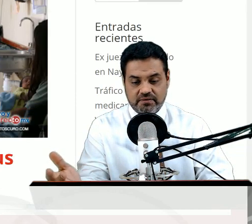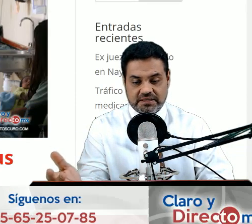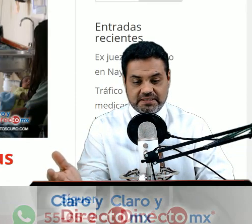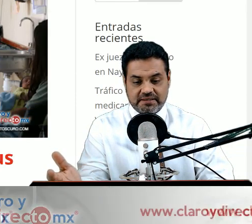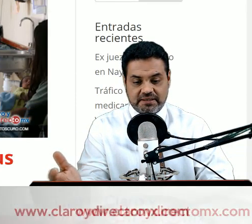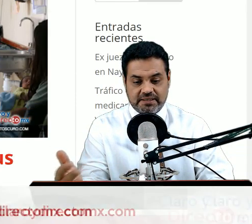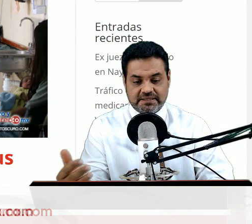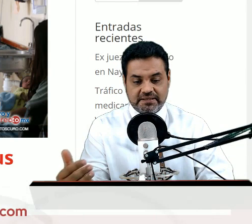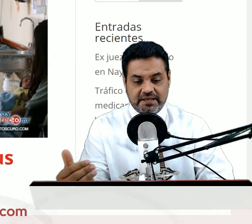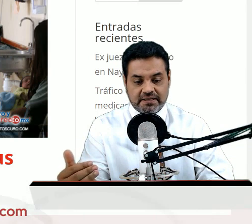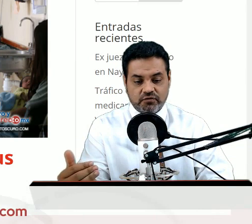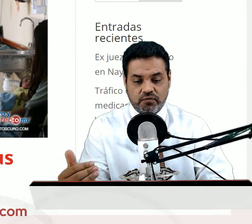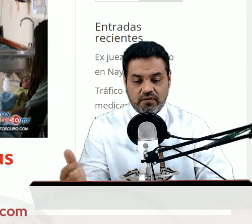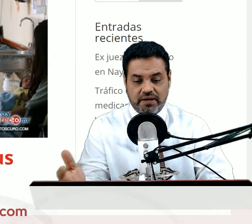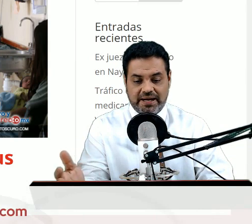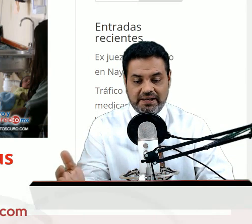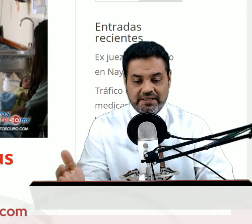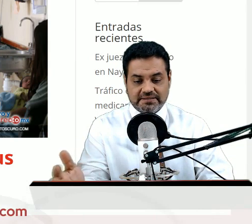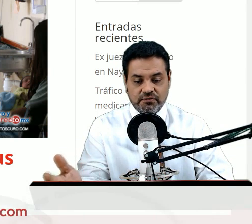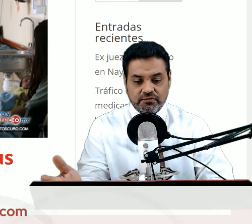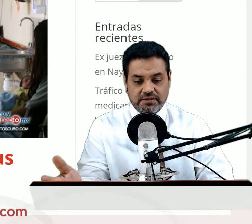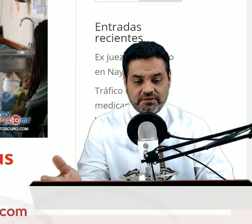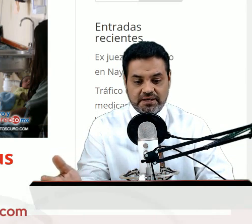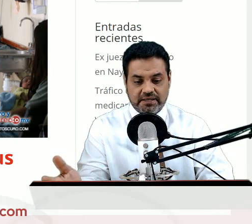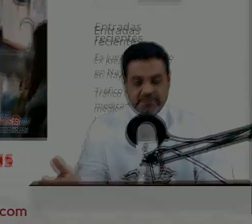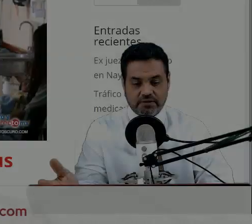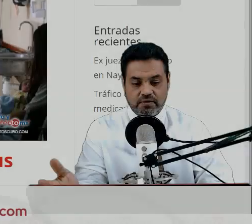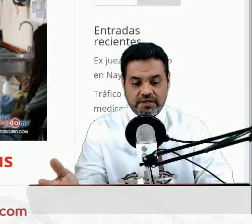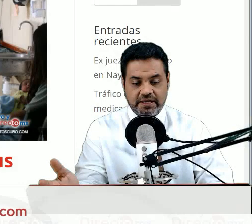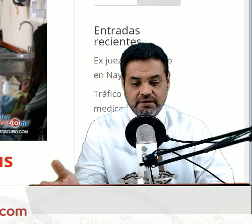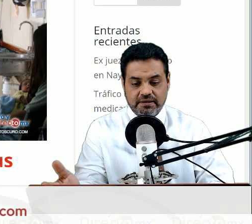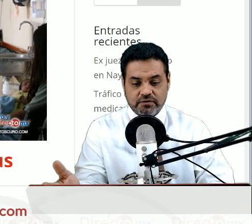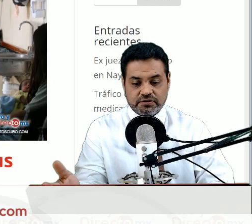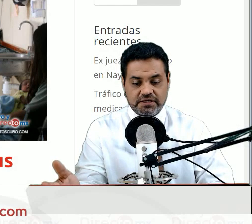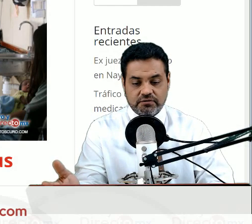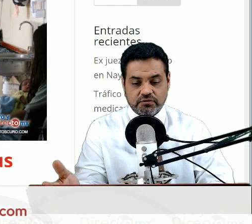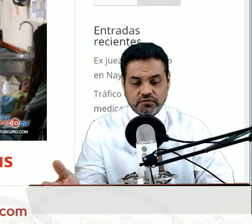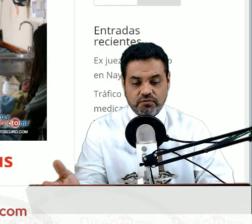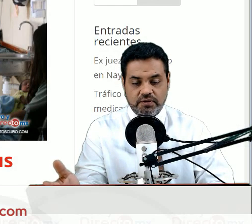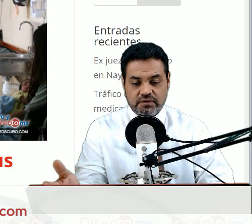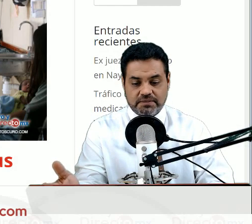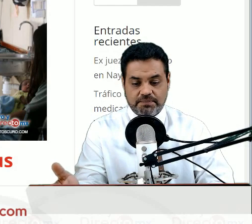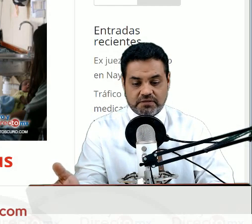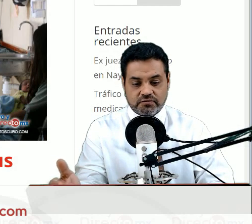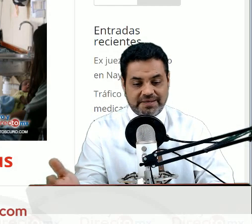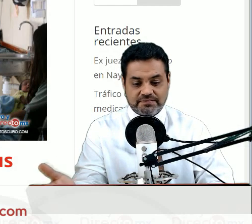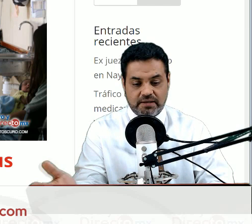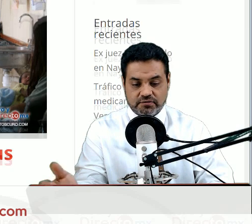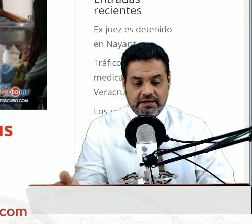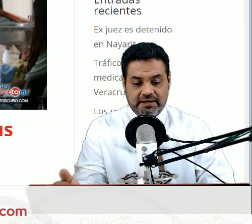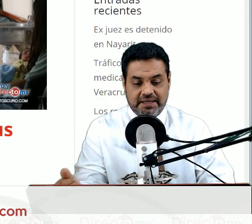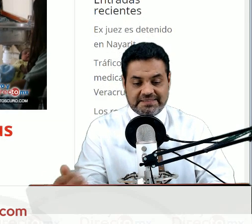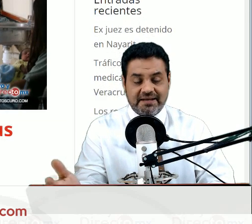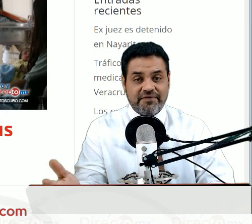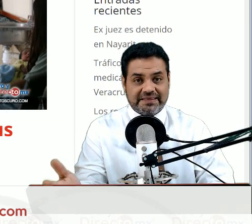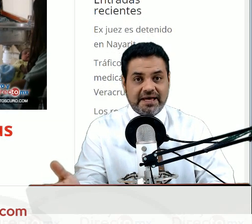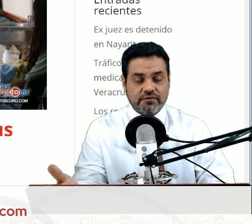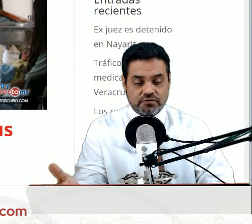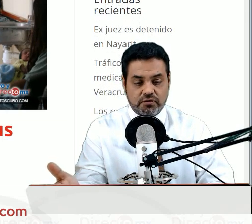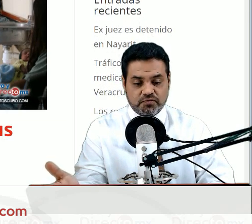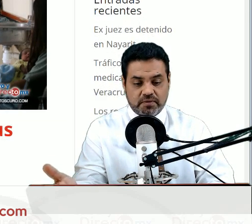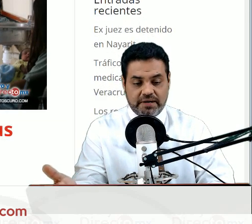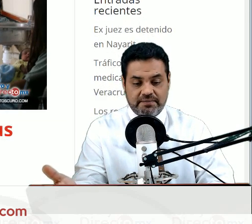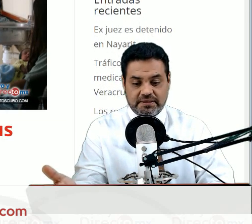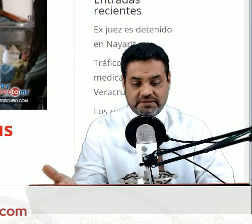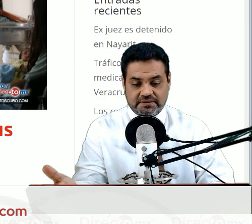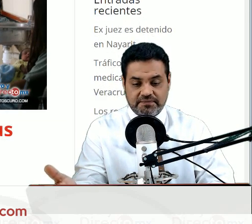este año, la Secretaría de Hacienda le retuvo al Instituto Nacional de Cancerología 201 millones de pesos, más o menos. Están afectados